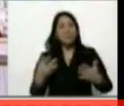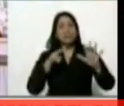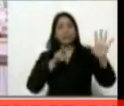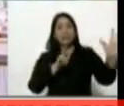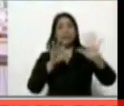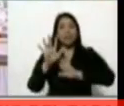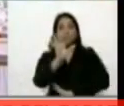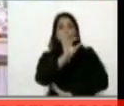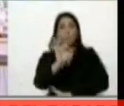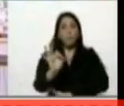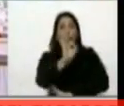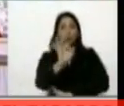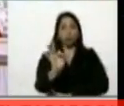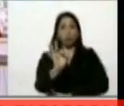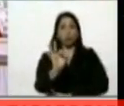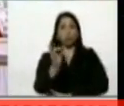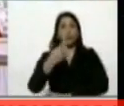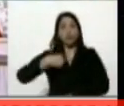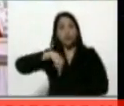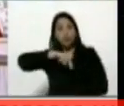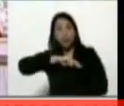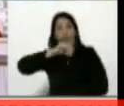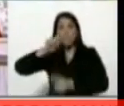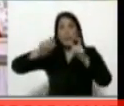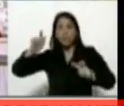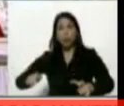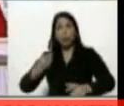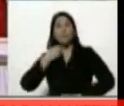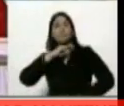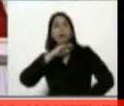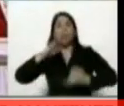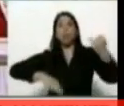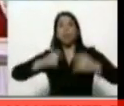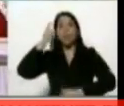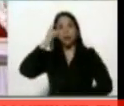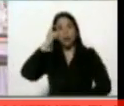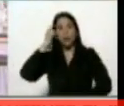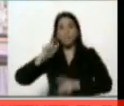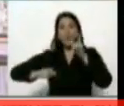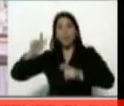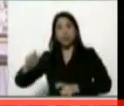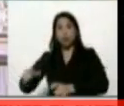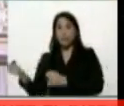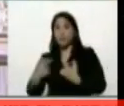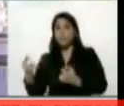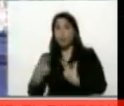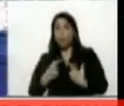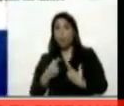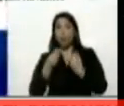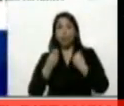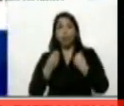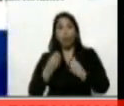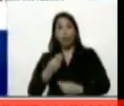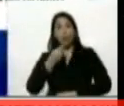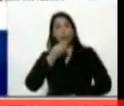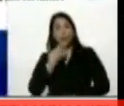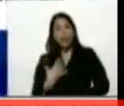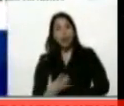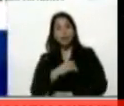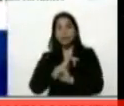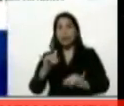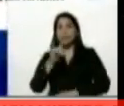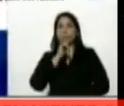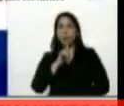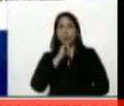la estructura del diálogo. Desde el principio indicábamos que este proceso de la transición pactada no servía porque la materia prima eran nuestros diputados, que son